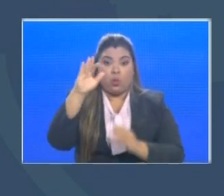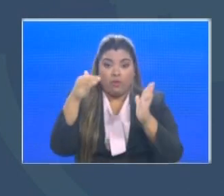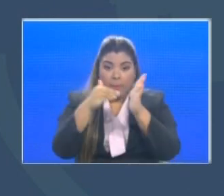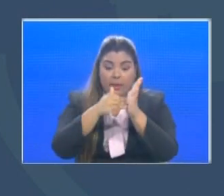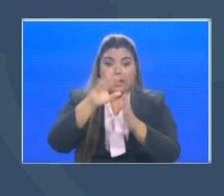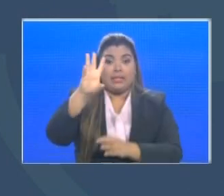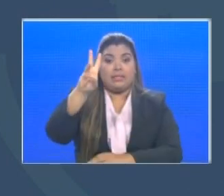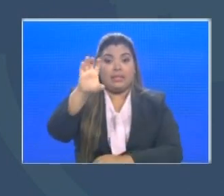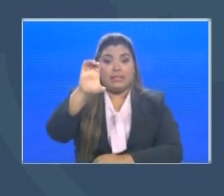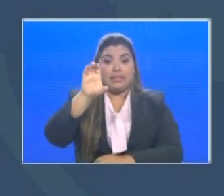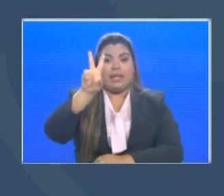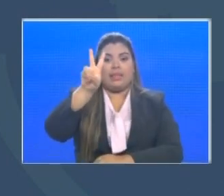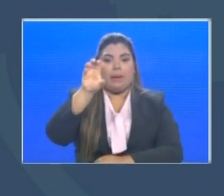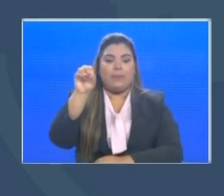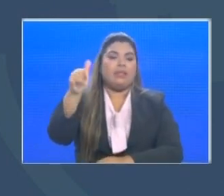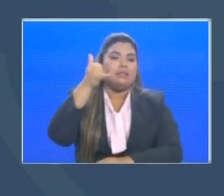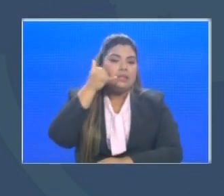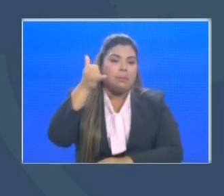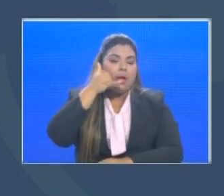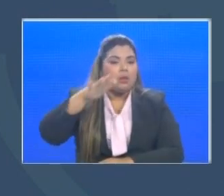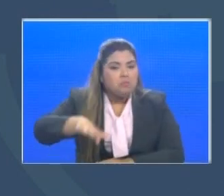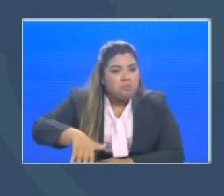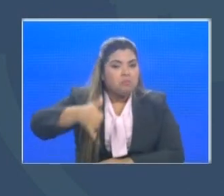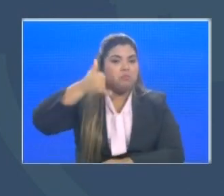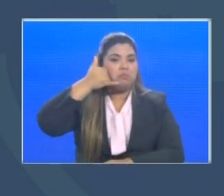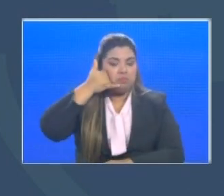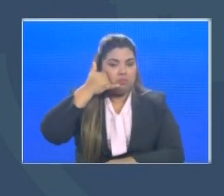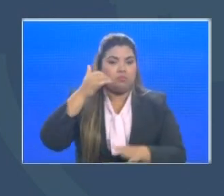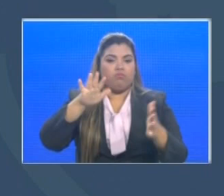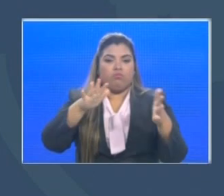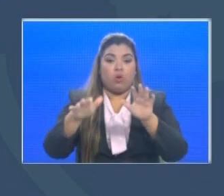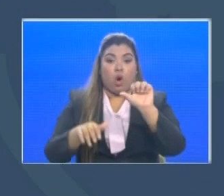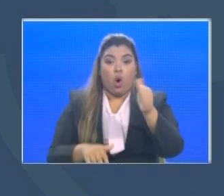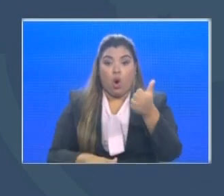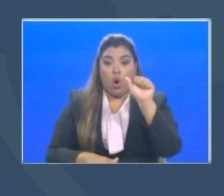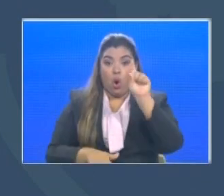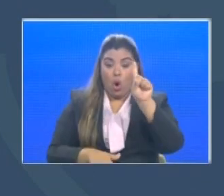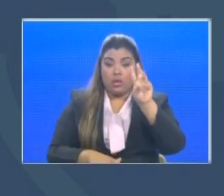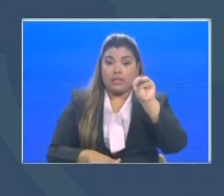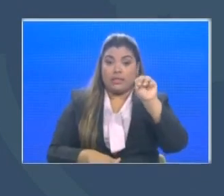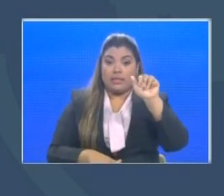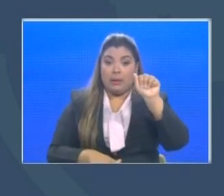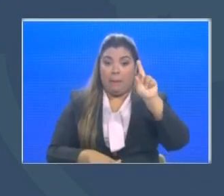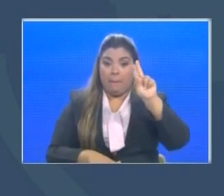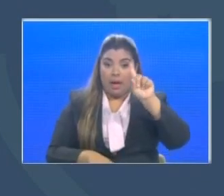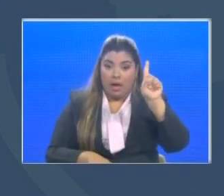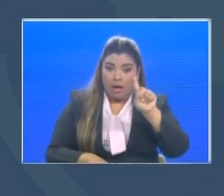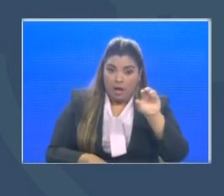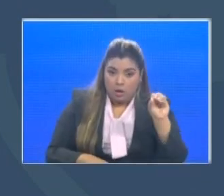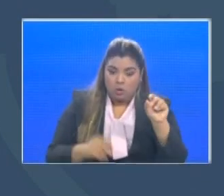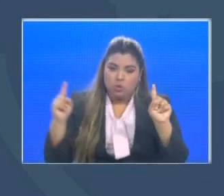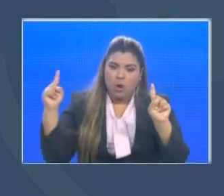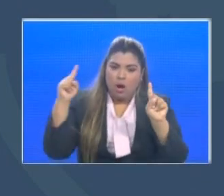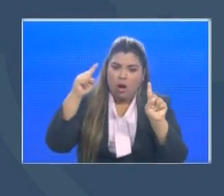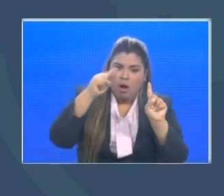149.620 llamadas recibidas entre el 11 de marzo hasta el día de hoy.